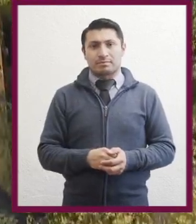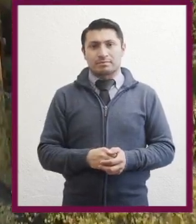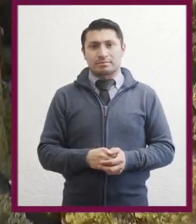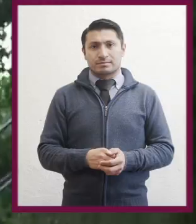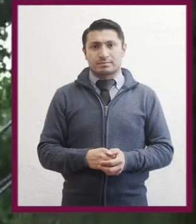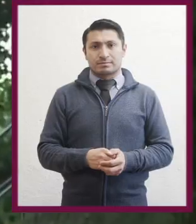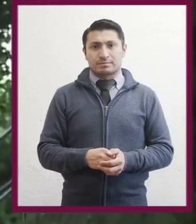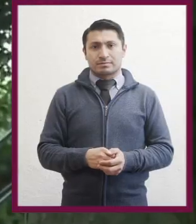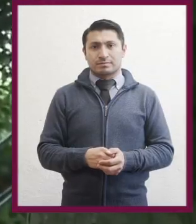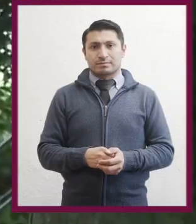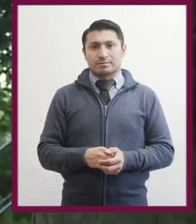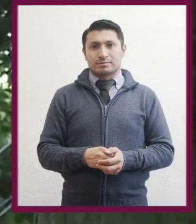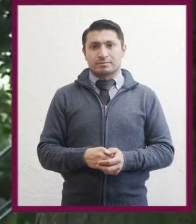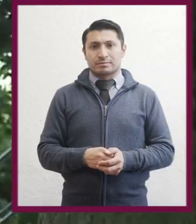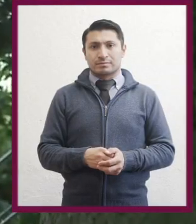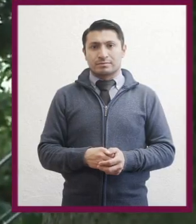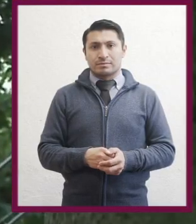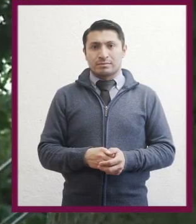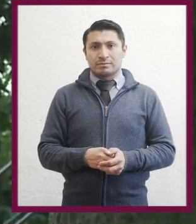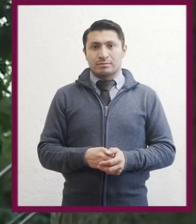1932.